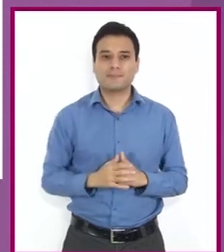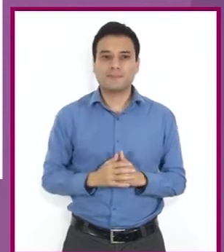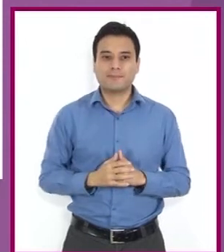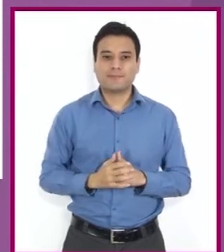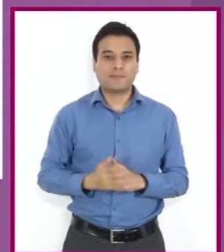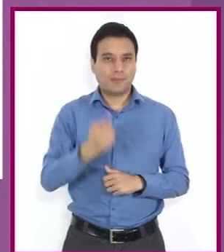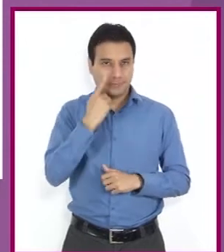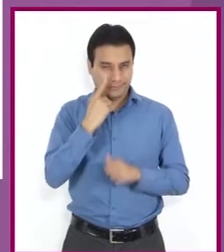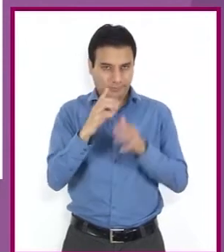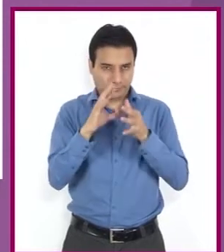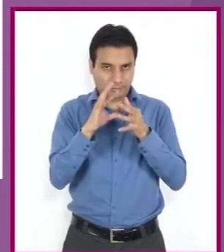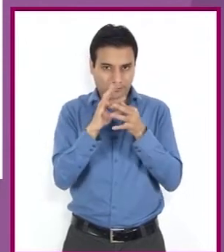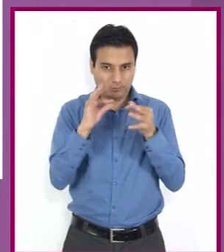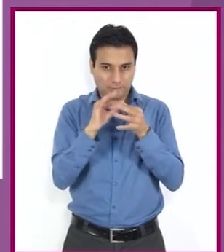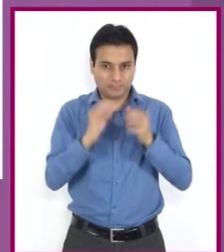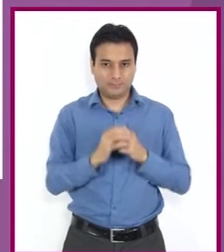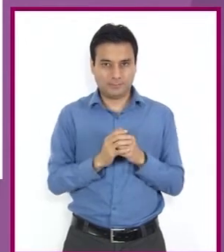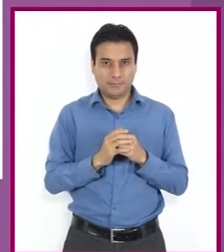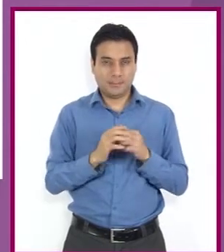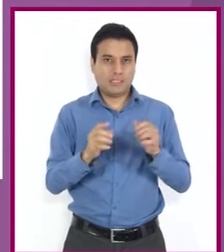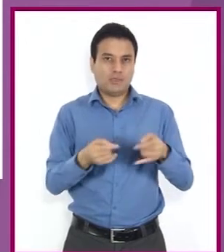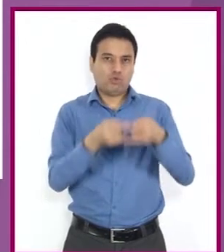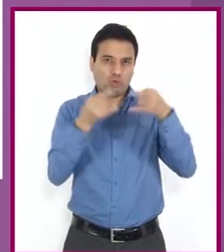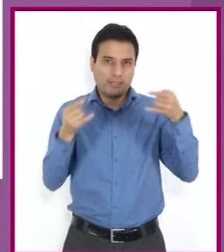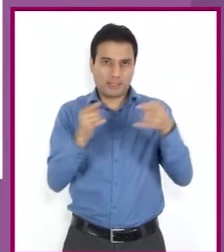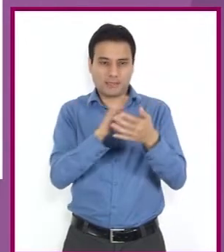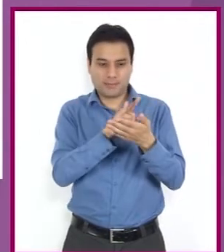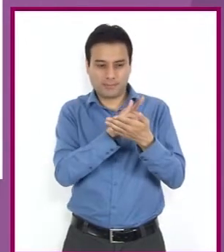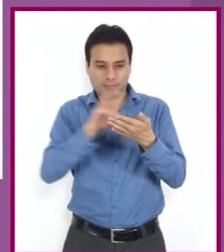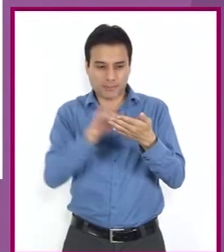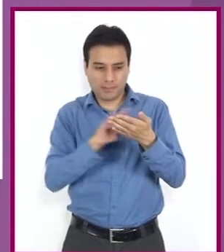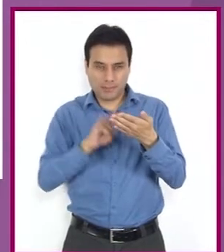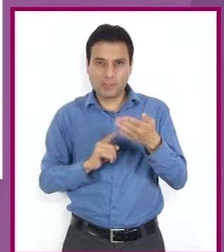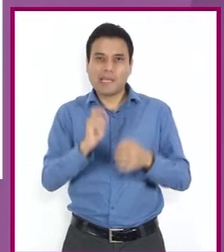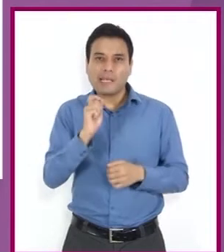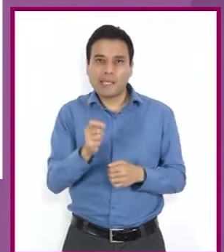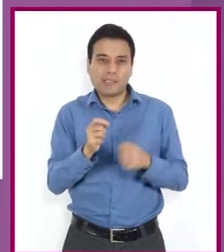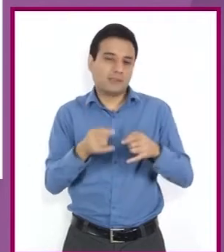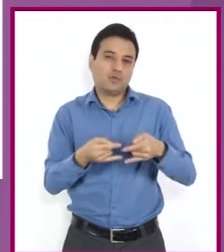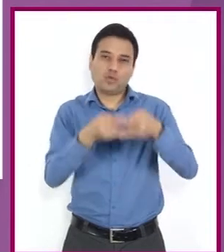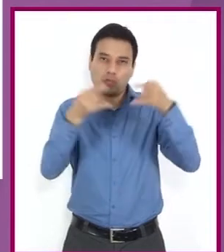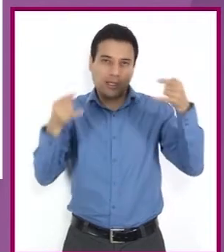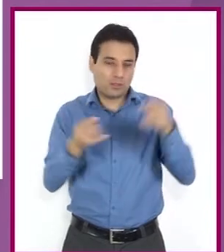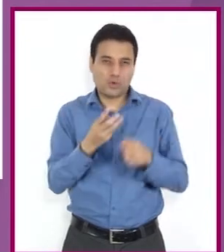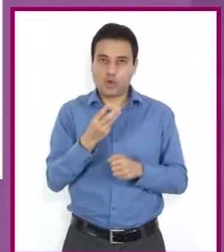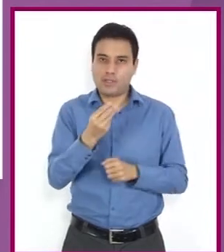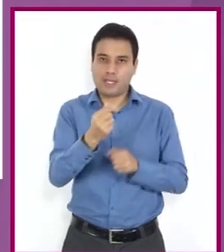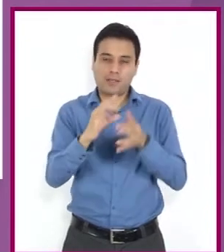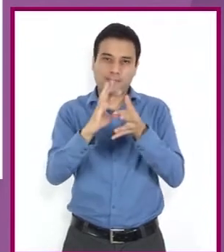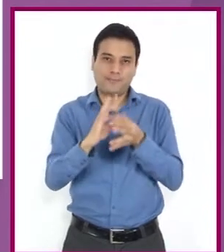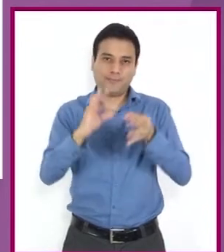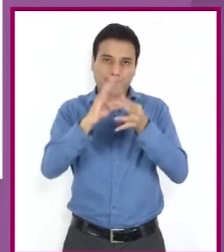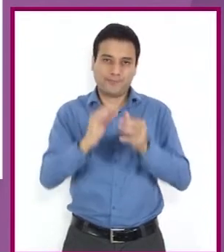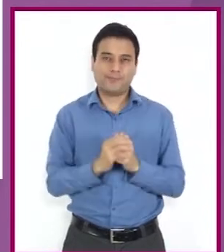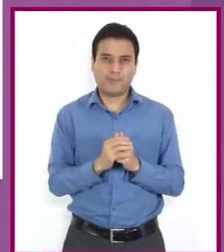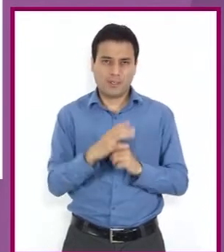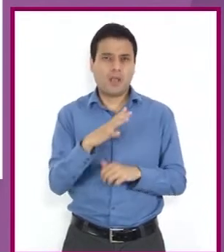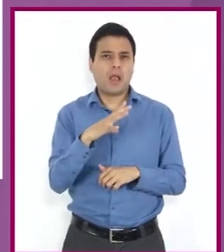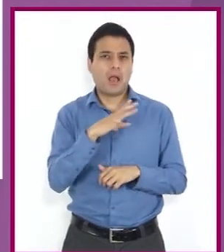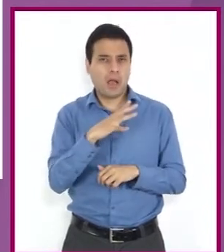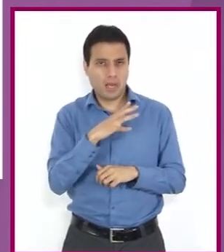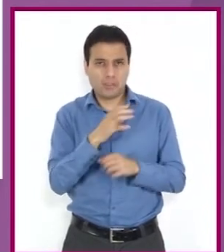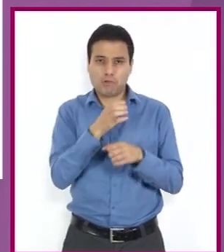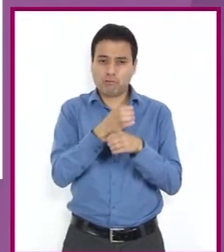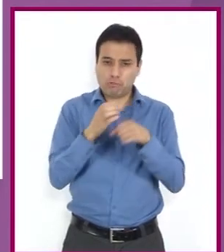Finalmente, las historietas son historias contadas gráficamente. Esto es, se estructuran con recursos